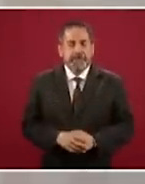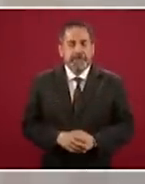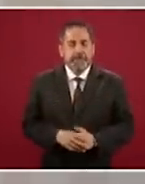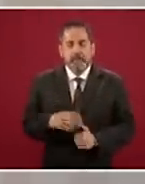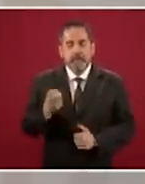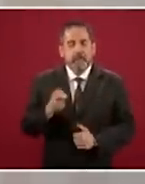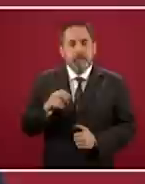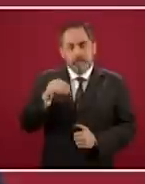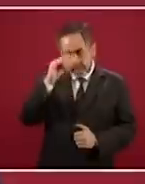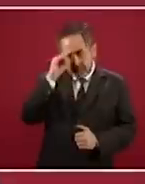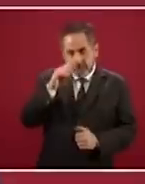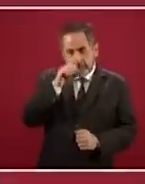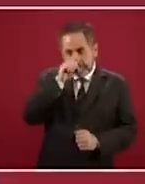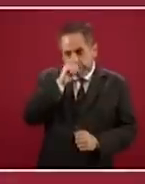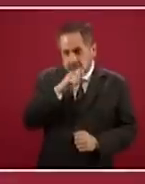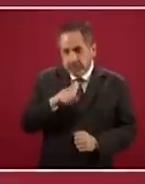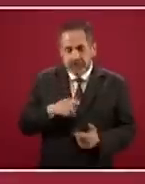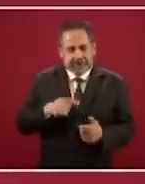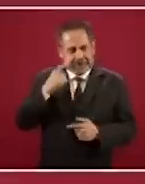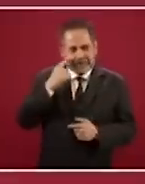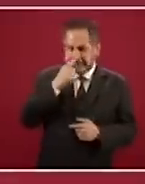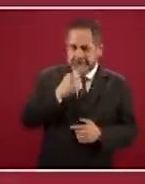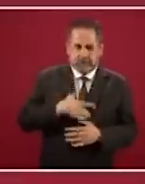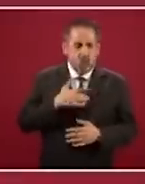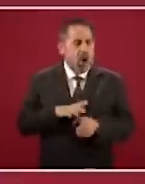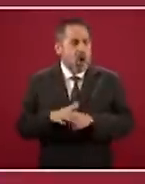O sea, es juicio práctico,